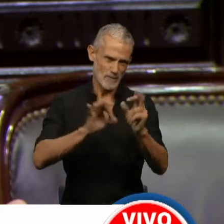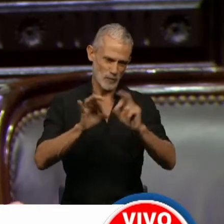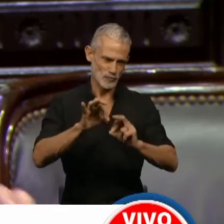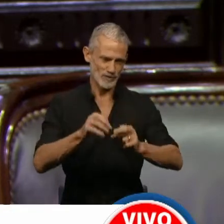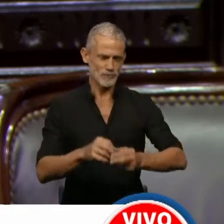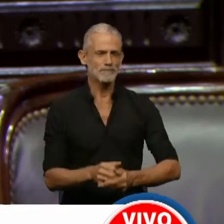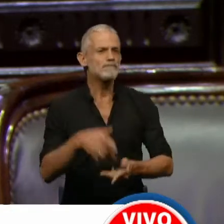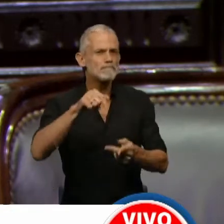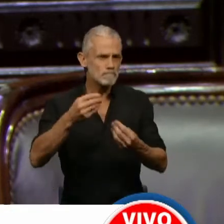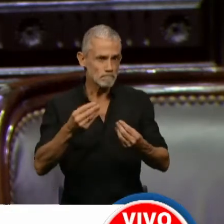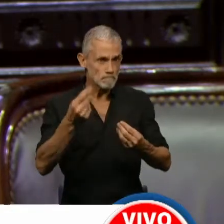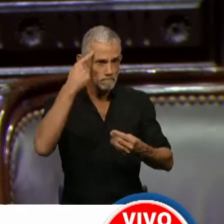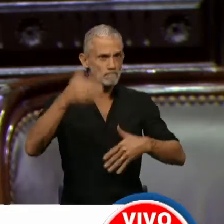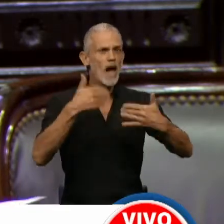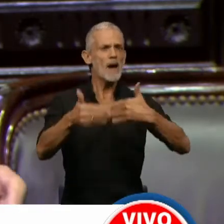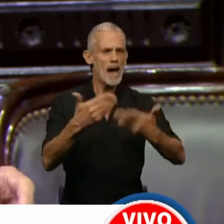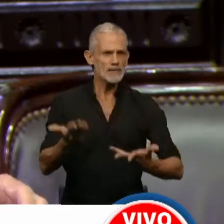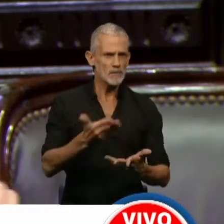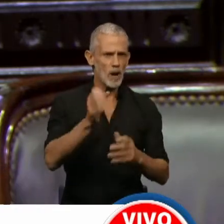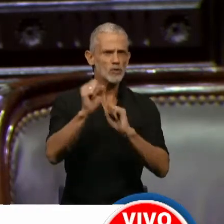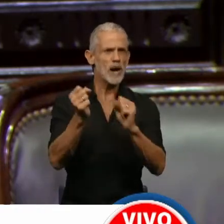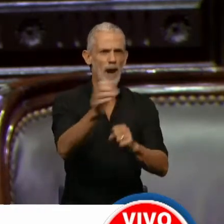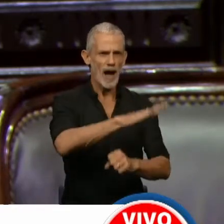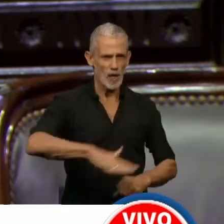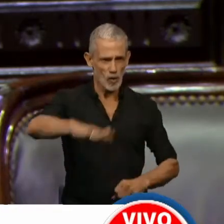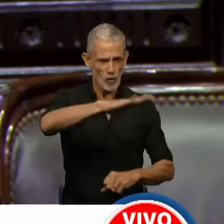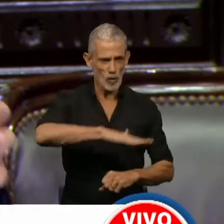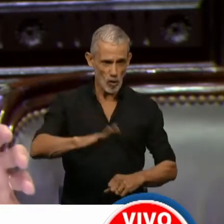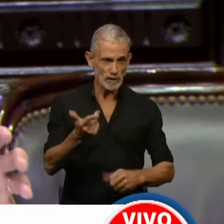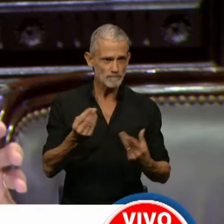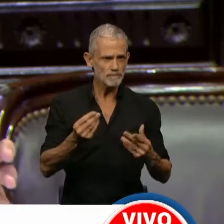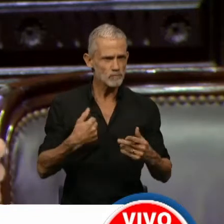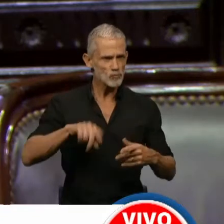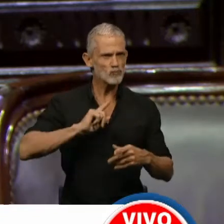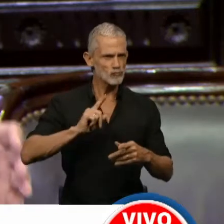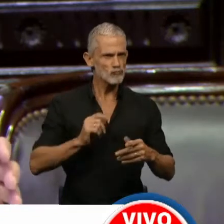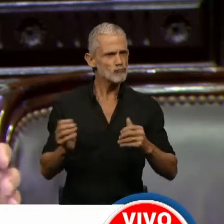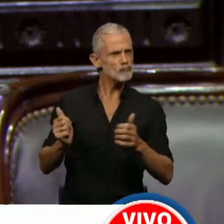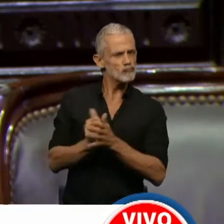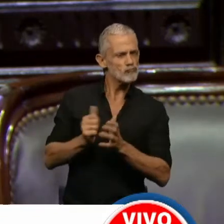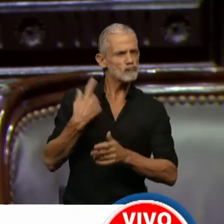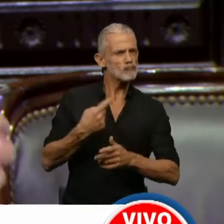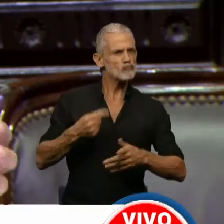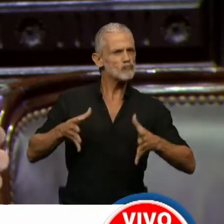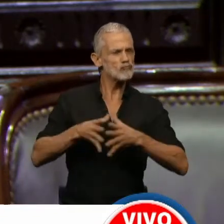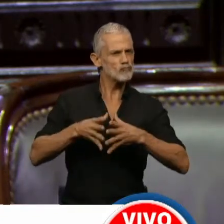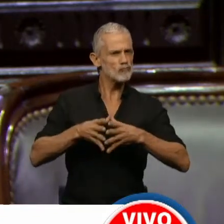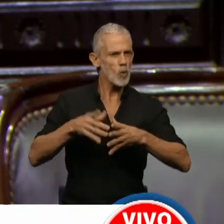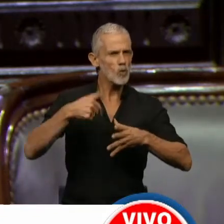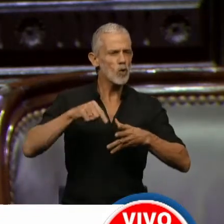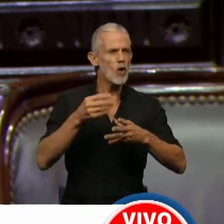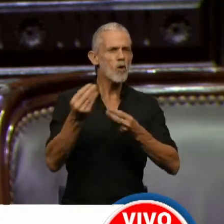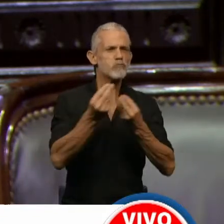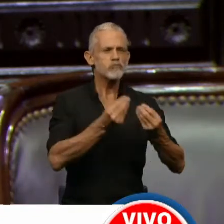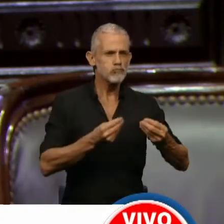esto creo que es un avance muy importante para los trabajadores y quiero destacar acá el acompañamiento que hemos tenido de todo el sector representativo que representa a